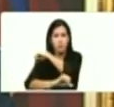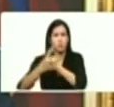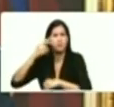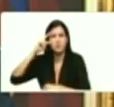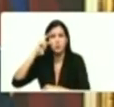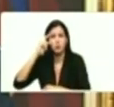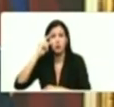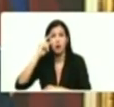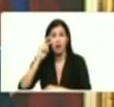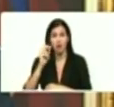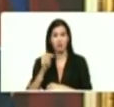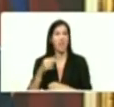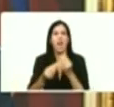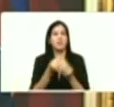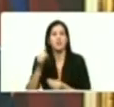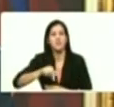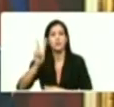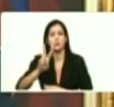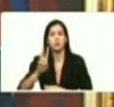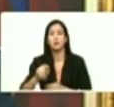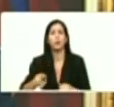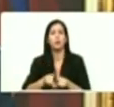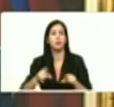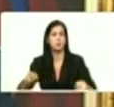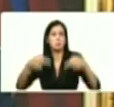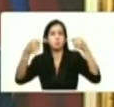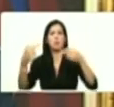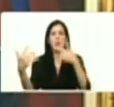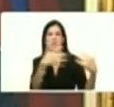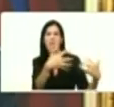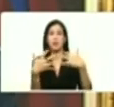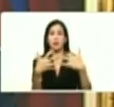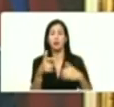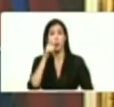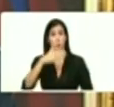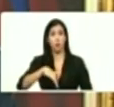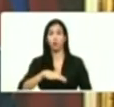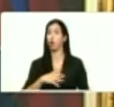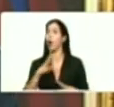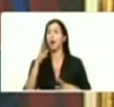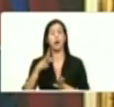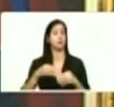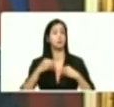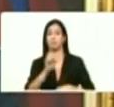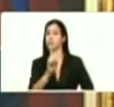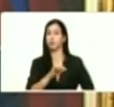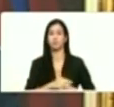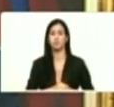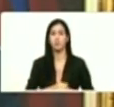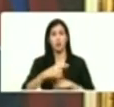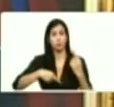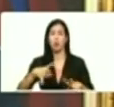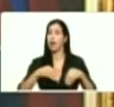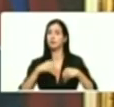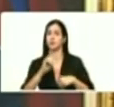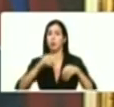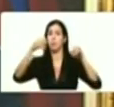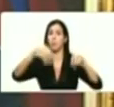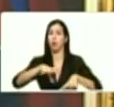país a una guerra civil porque este pueblo no se iba a entregar la revolución no se iba a entregar